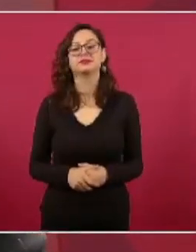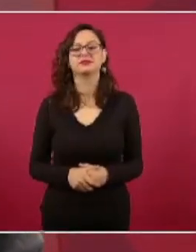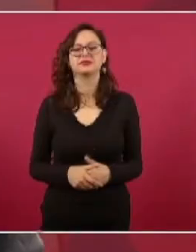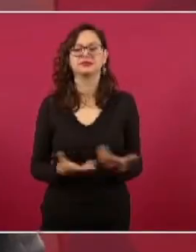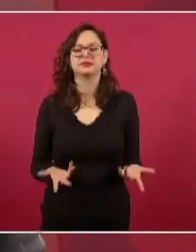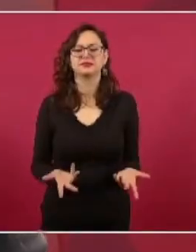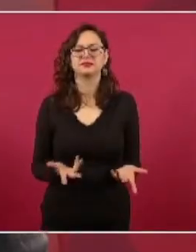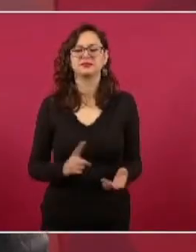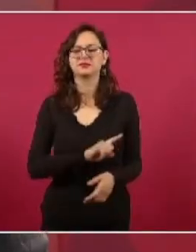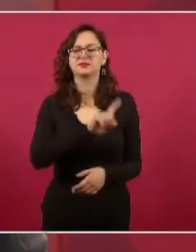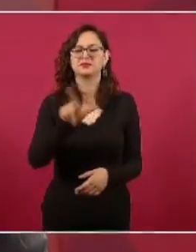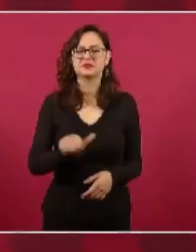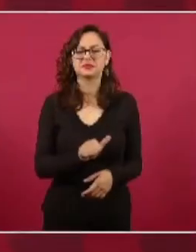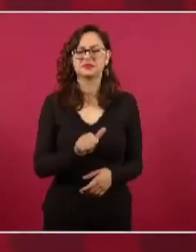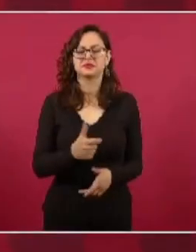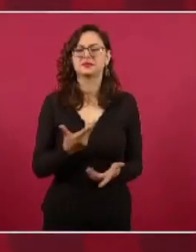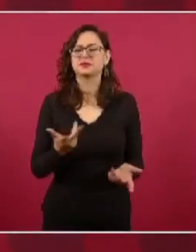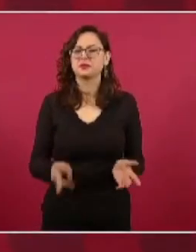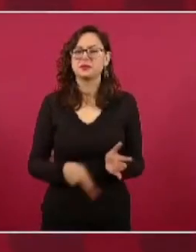¿Quién